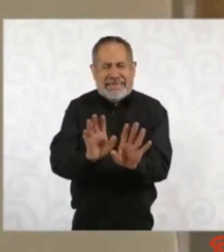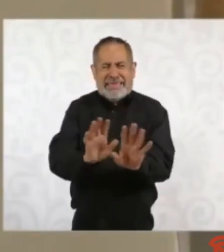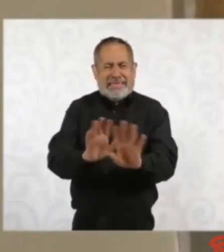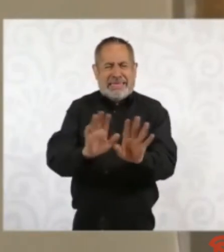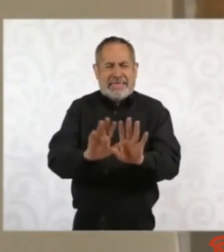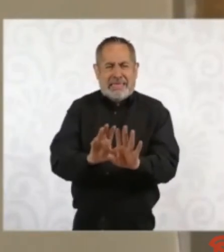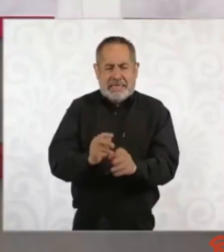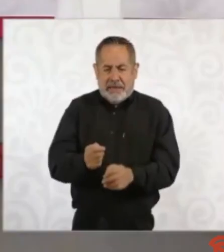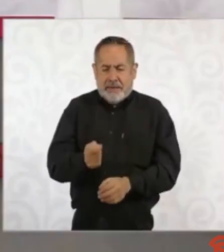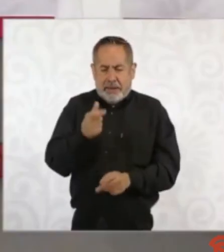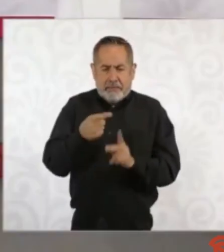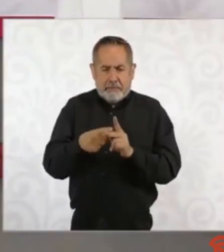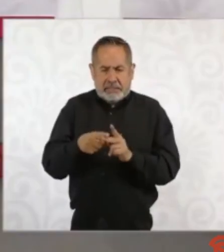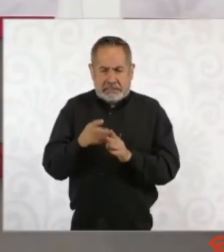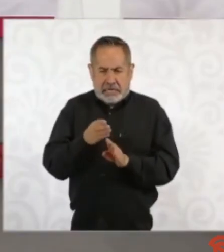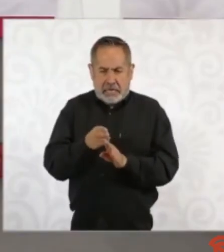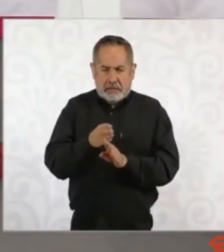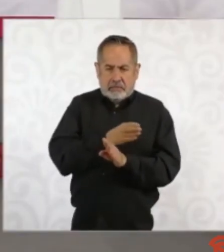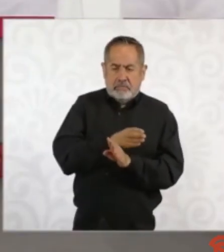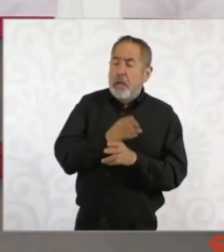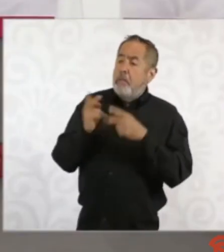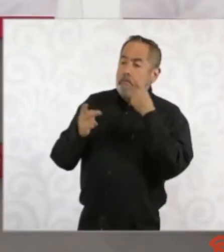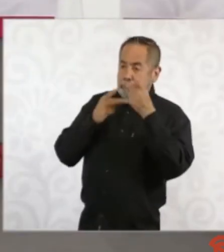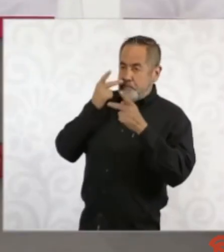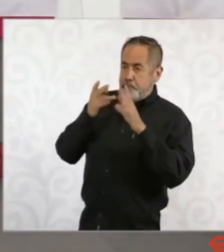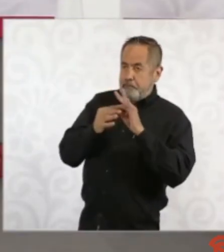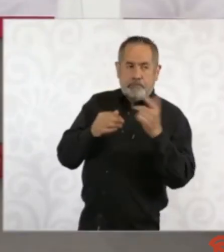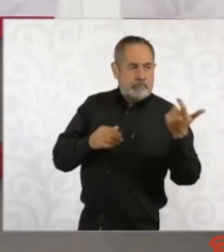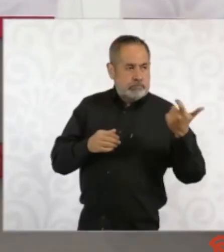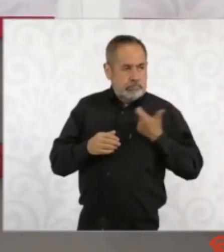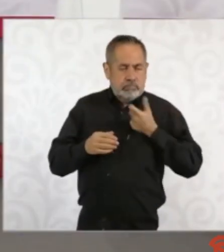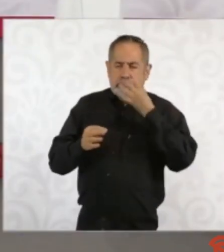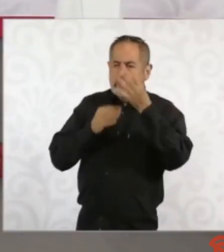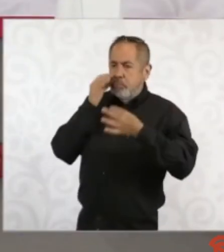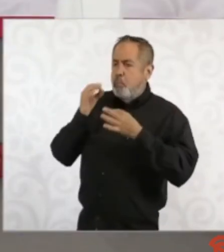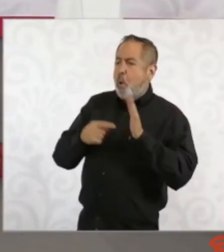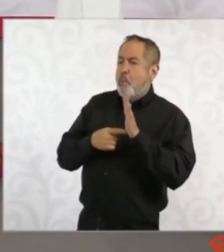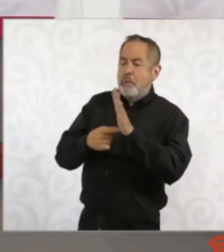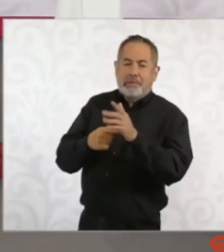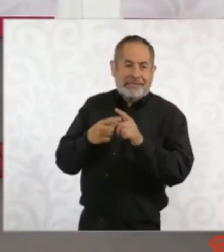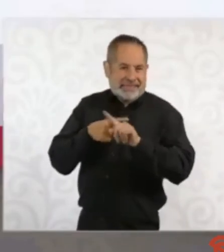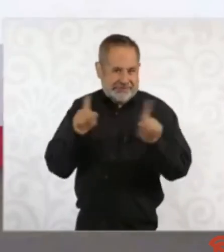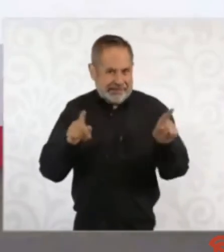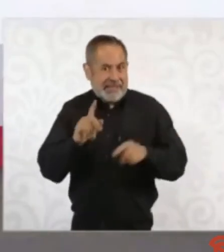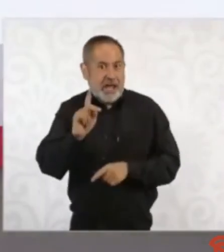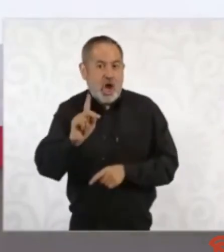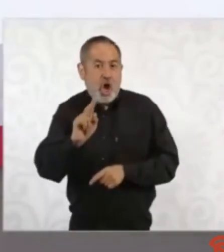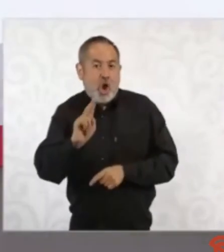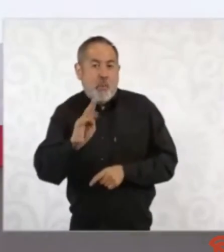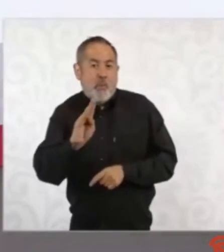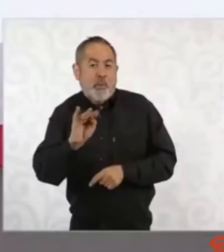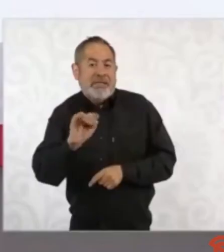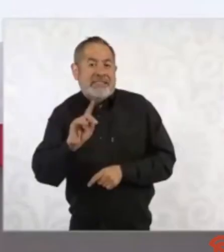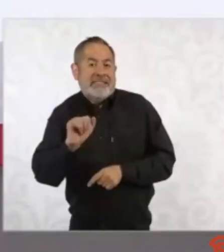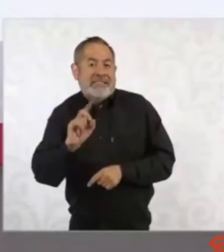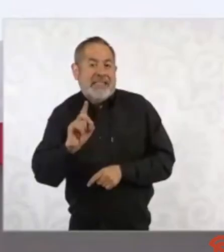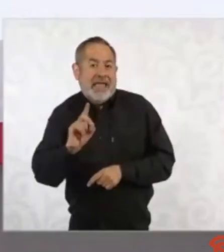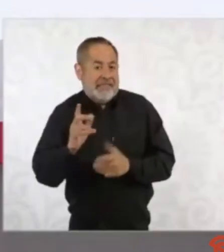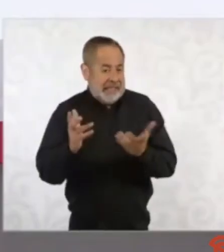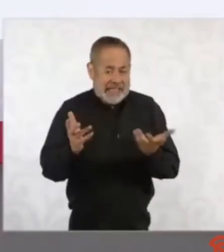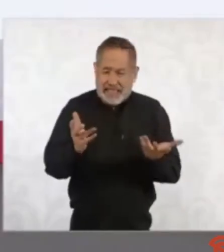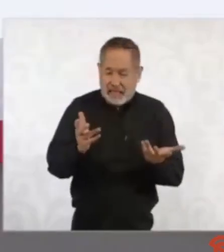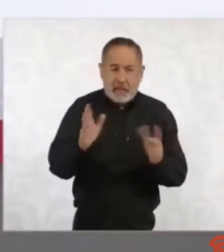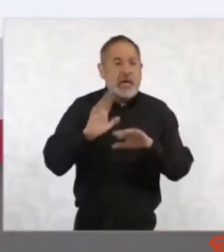forma previa. Eso es todo. Publicidad y contenidos. En la prensa escrita lo